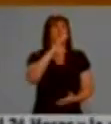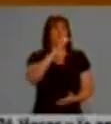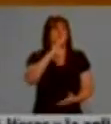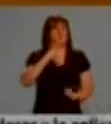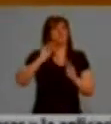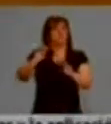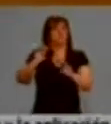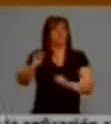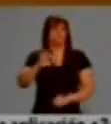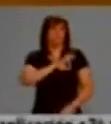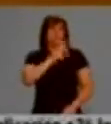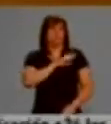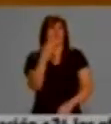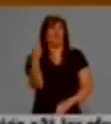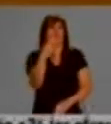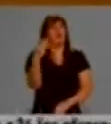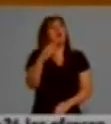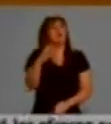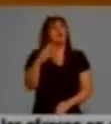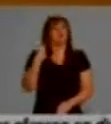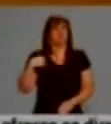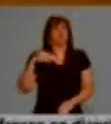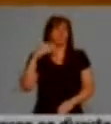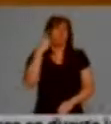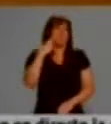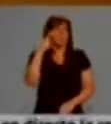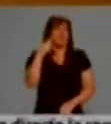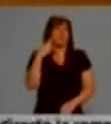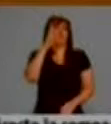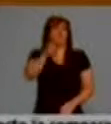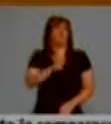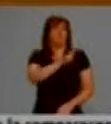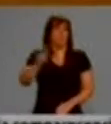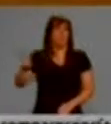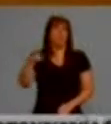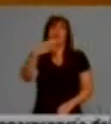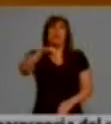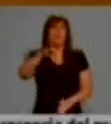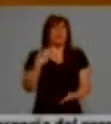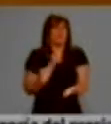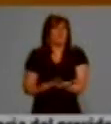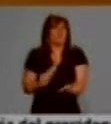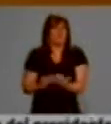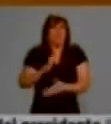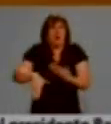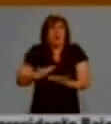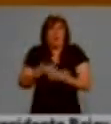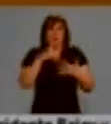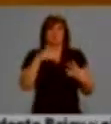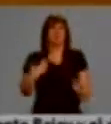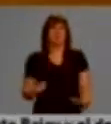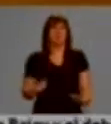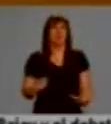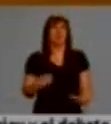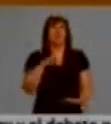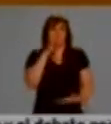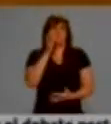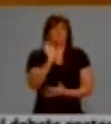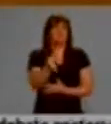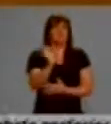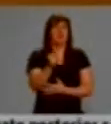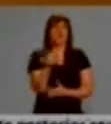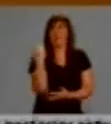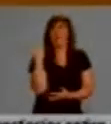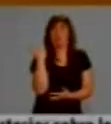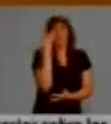señor Bárcenas en la banca suiza. Ese es el único hecho cierto hasta ahora, como es cierto que